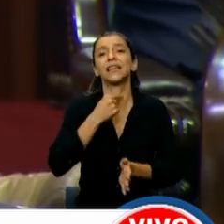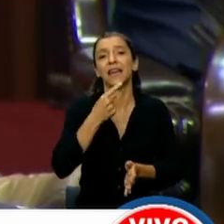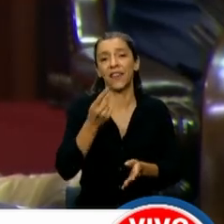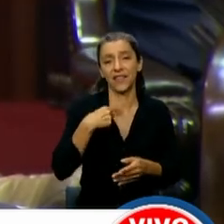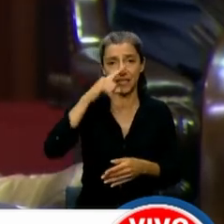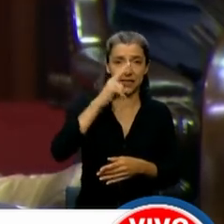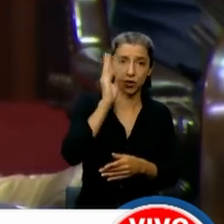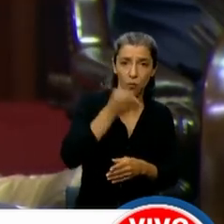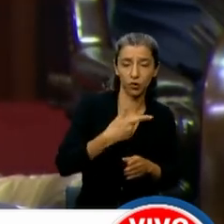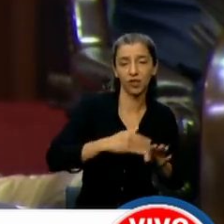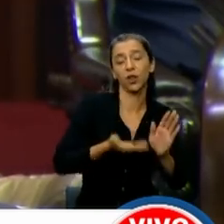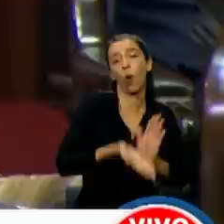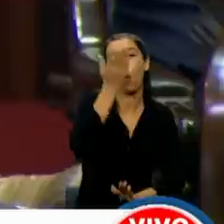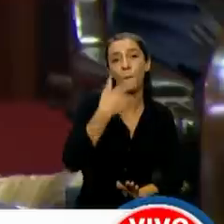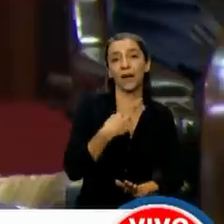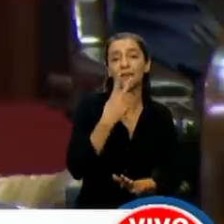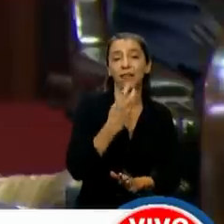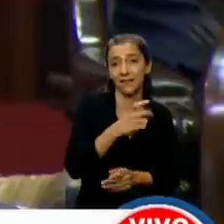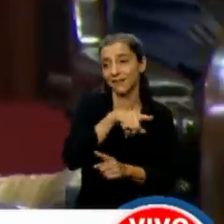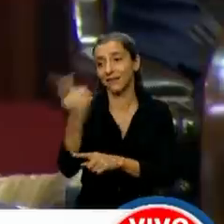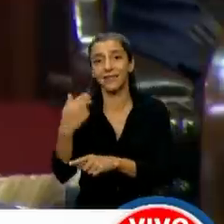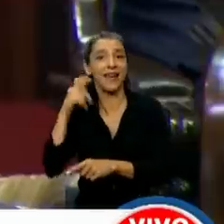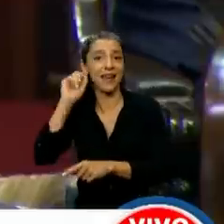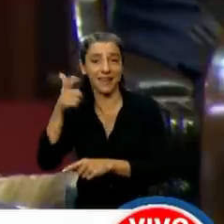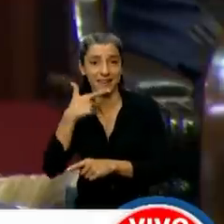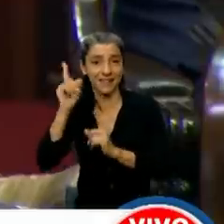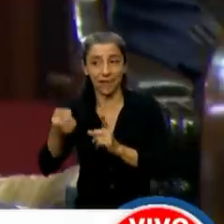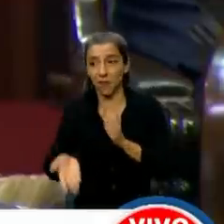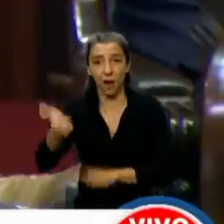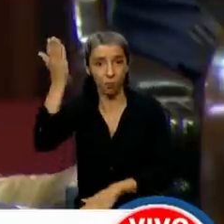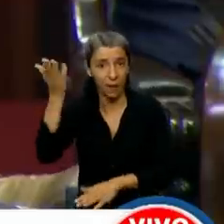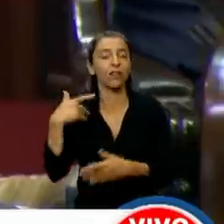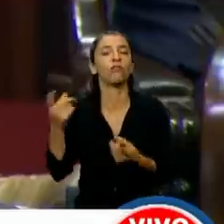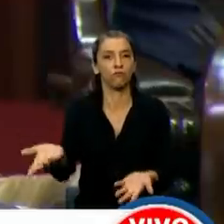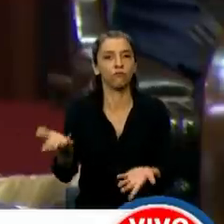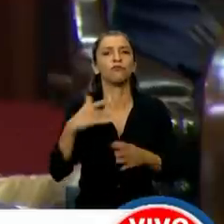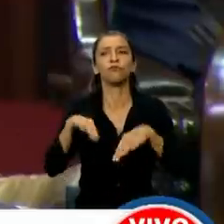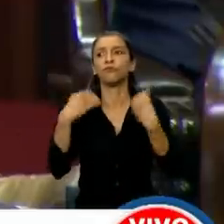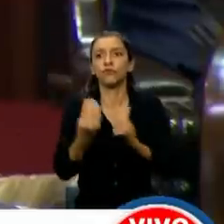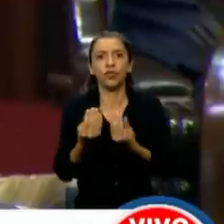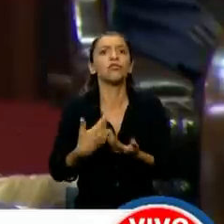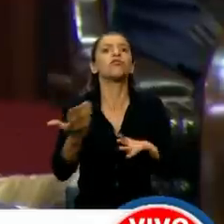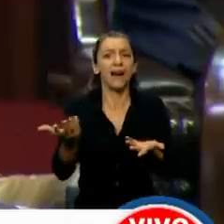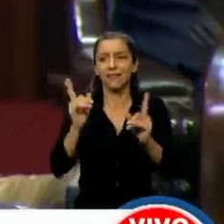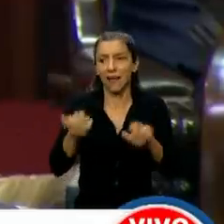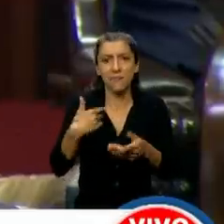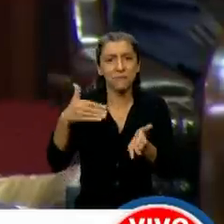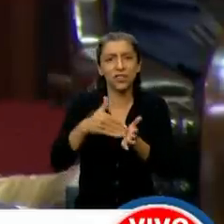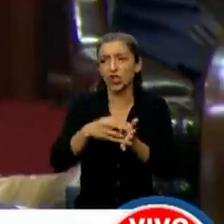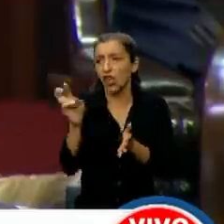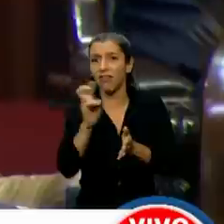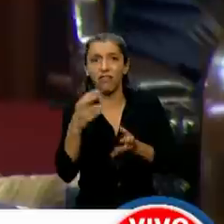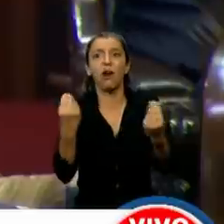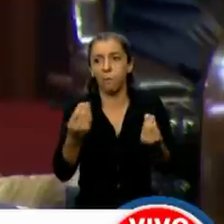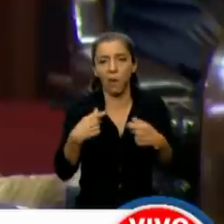60 por ciento del gas de destinar 11 mil 300 millones de dólares 2.5 puntos del pp a los